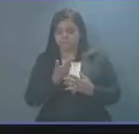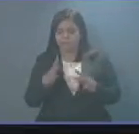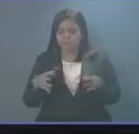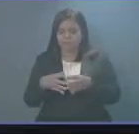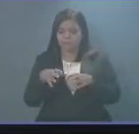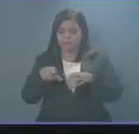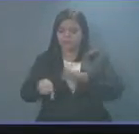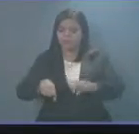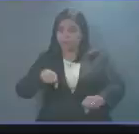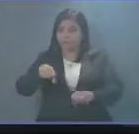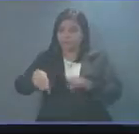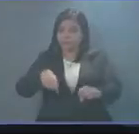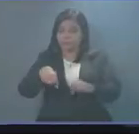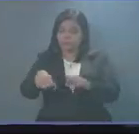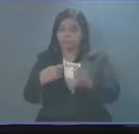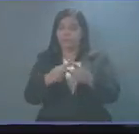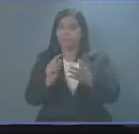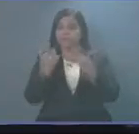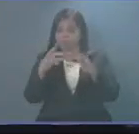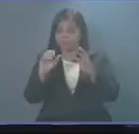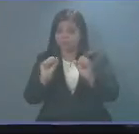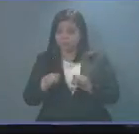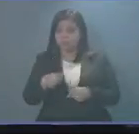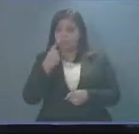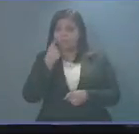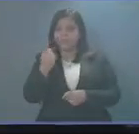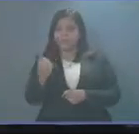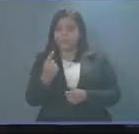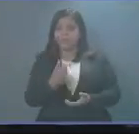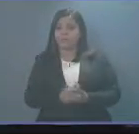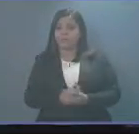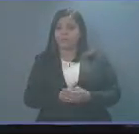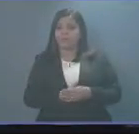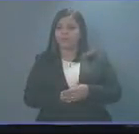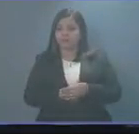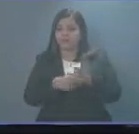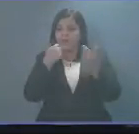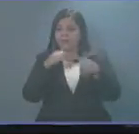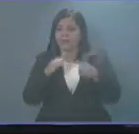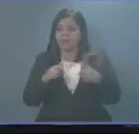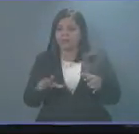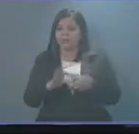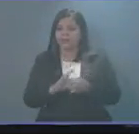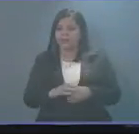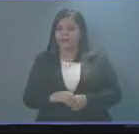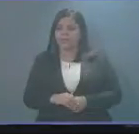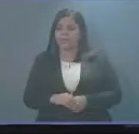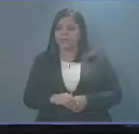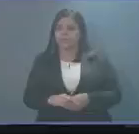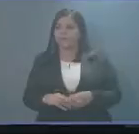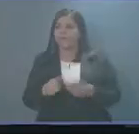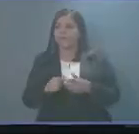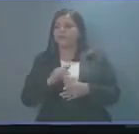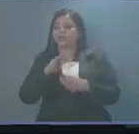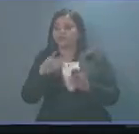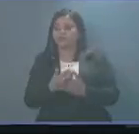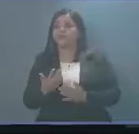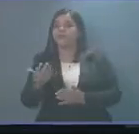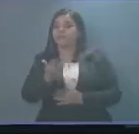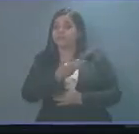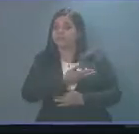con frecuencia, me he podido dar cuenta cómo algunos motoristas de vehículos, de camiones,